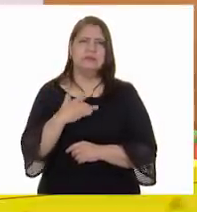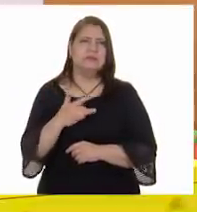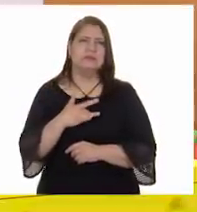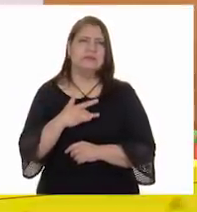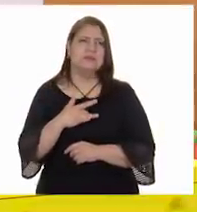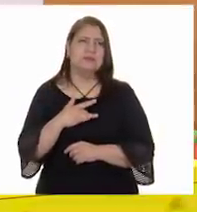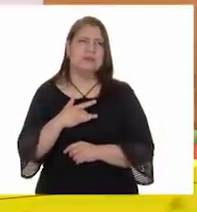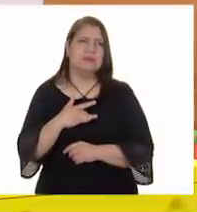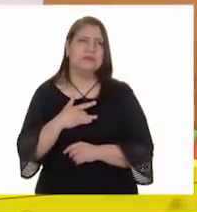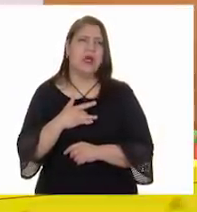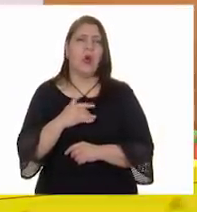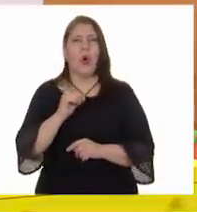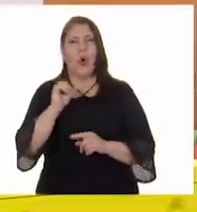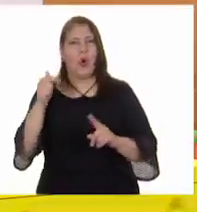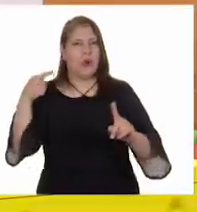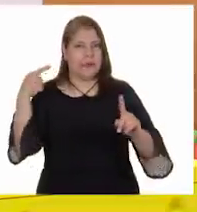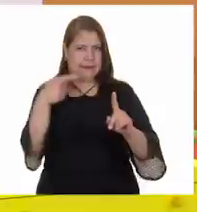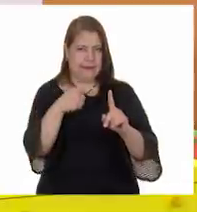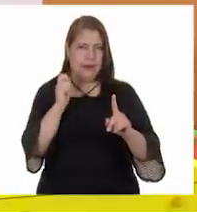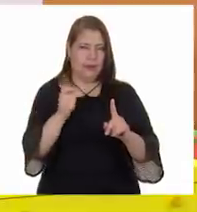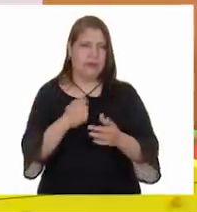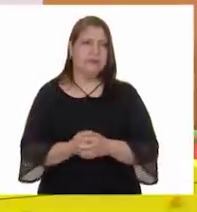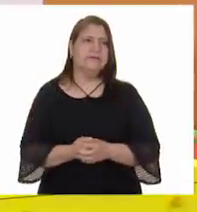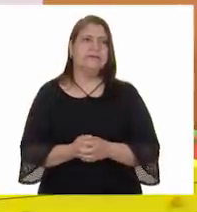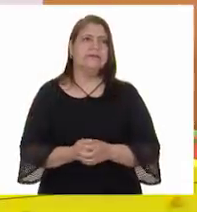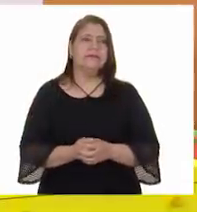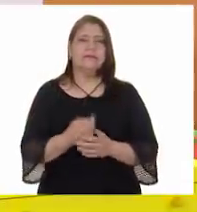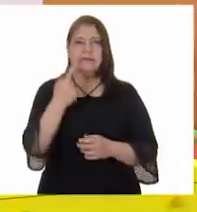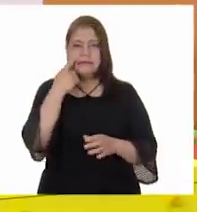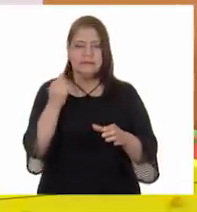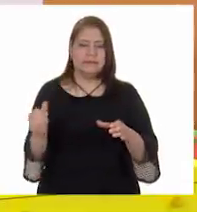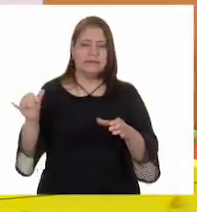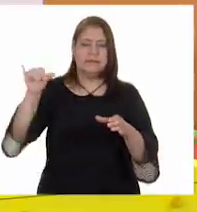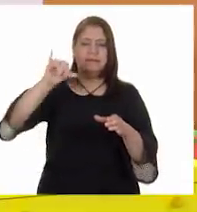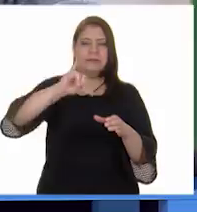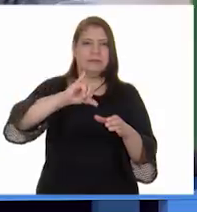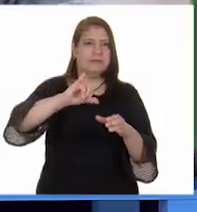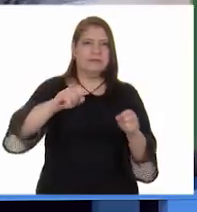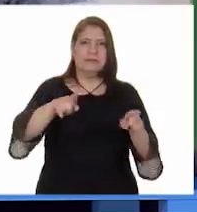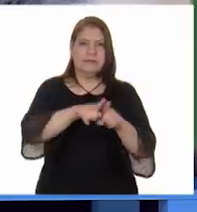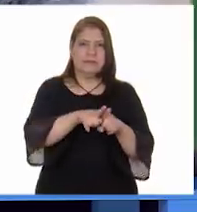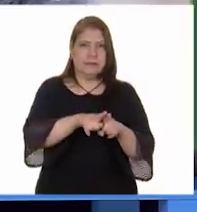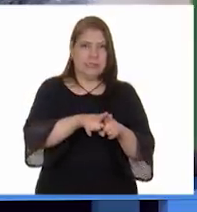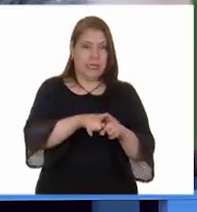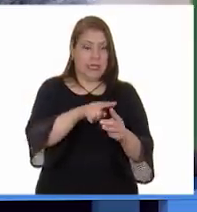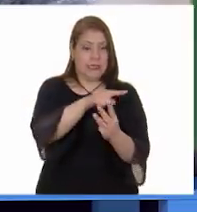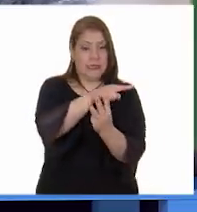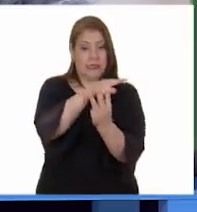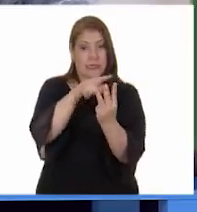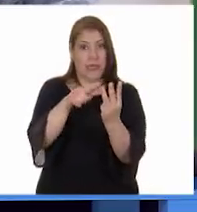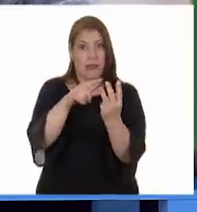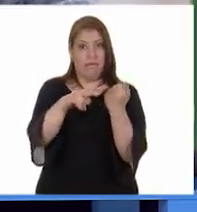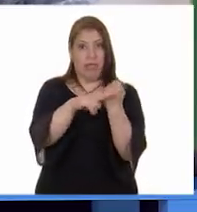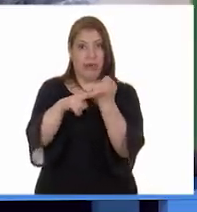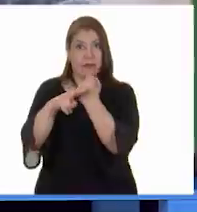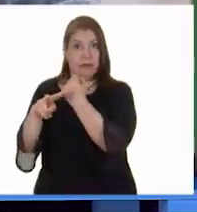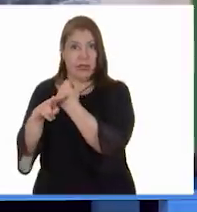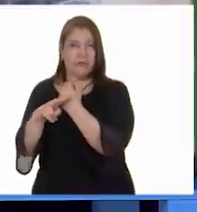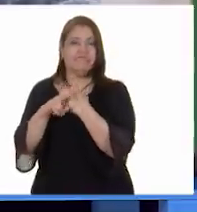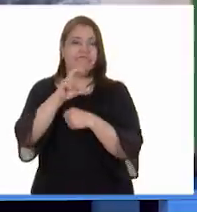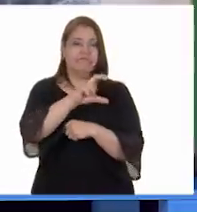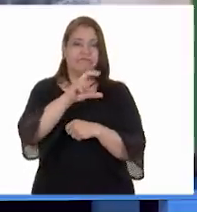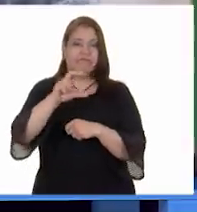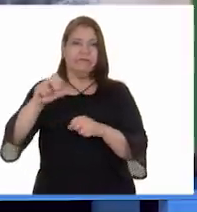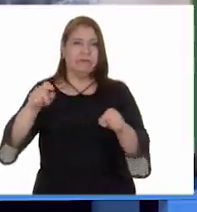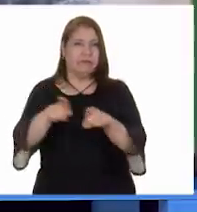enumerarlos, sino va a tener otra finalidad. La siguiente es poner agua, la misma cantidad de agua en cada uno de los vasos.